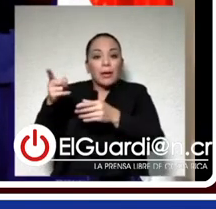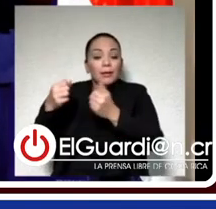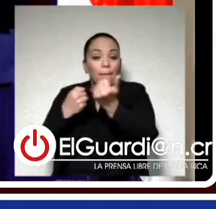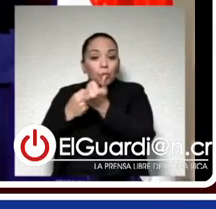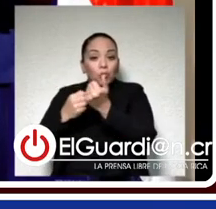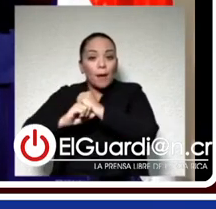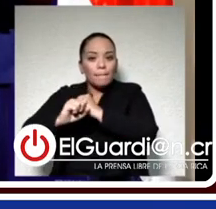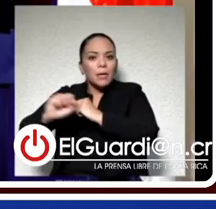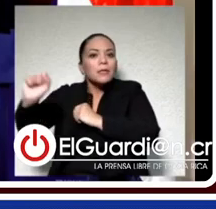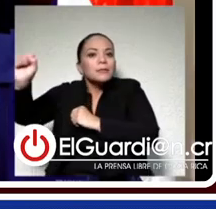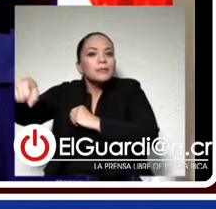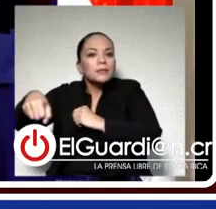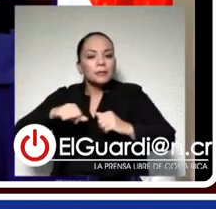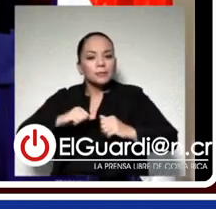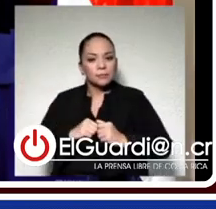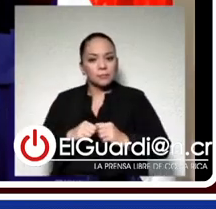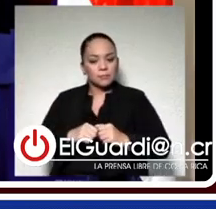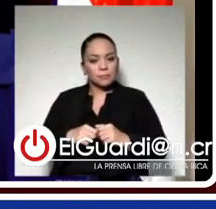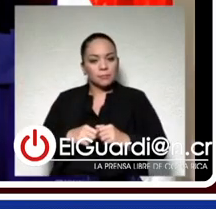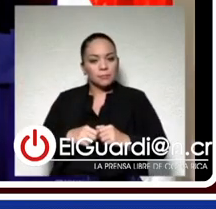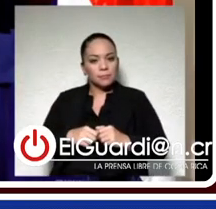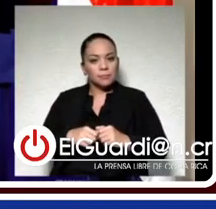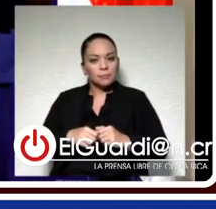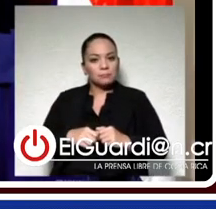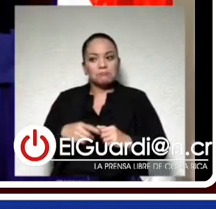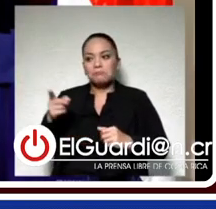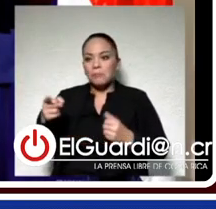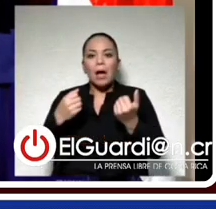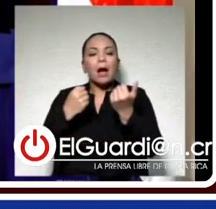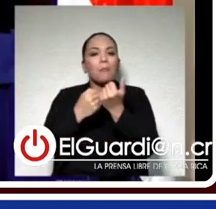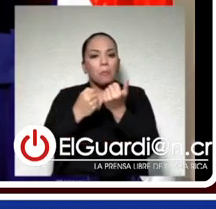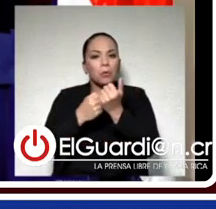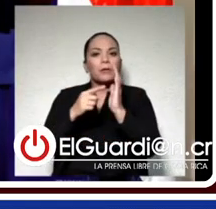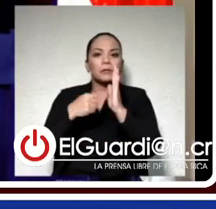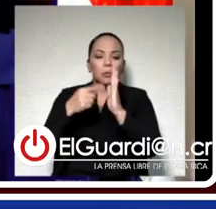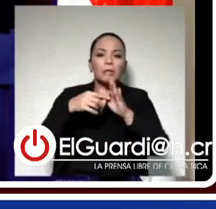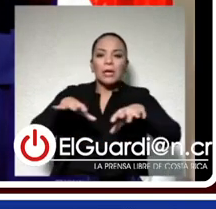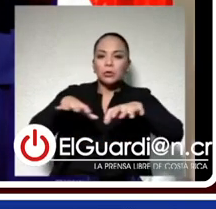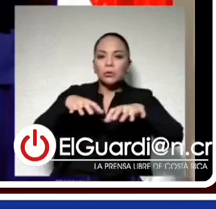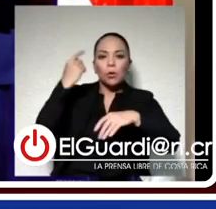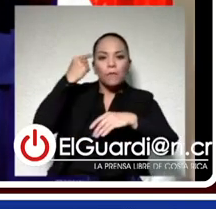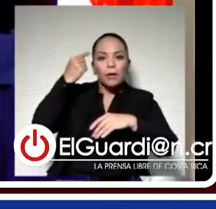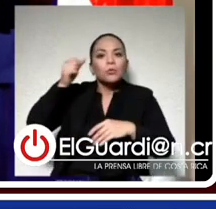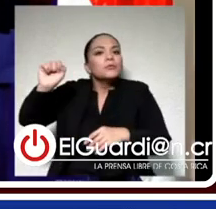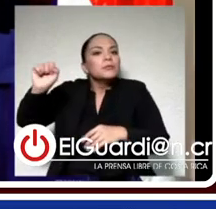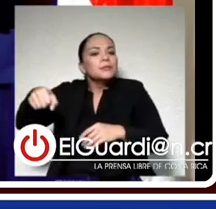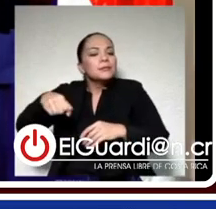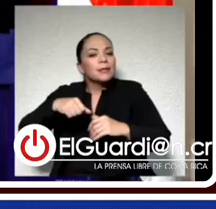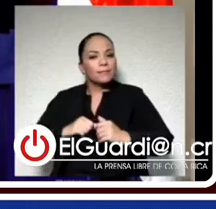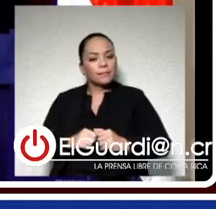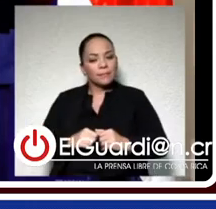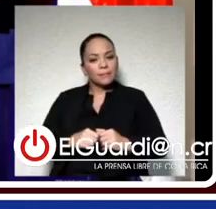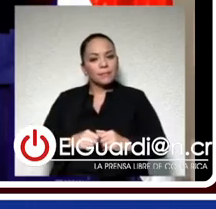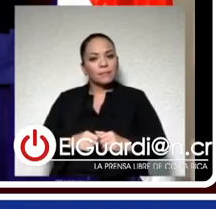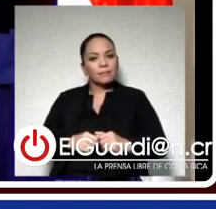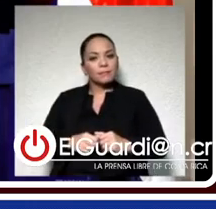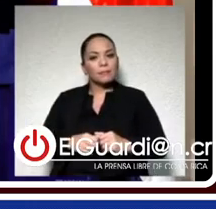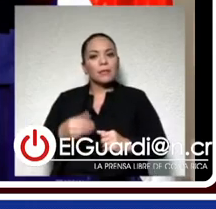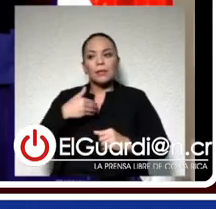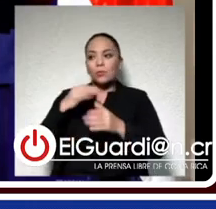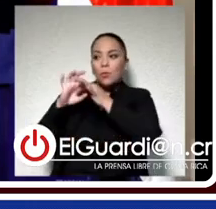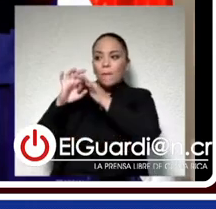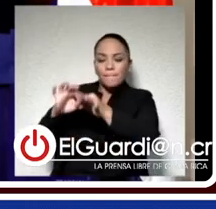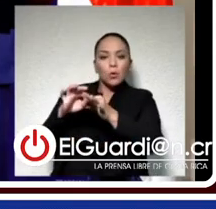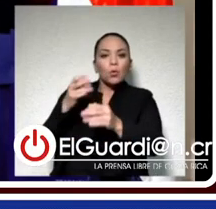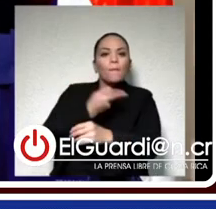Sí. ¿Apoya de vez en cuando las posiciones del gobierno? Sí. Tenemos un vínculo